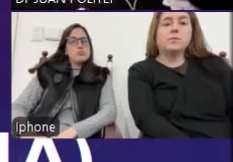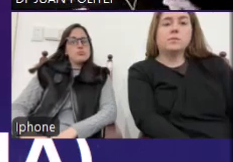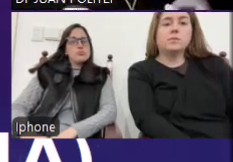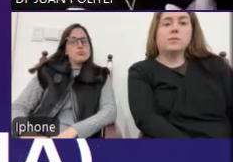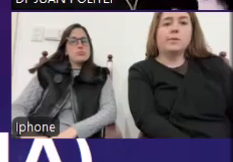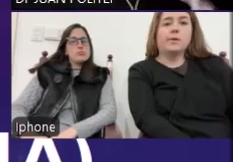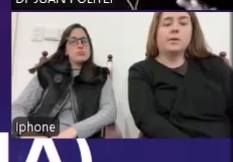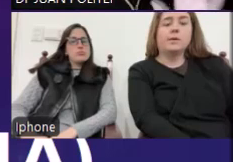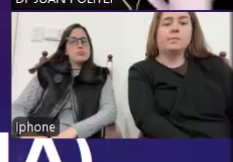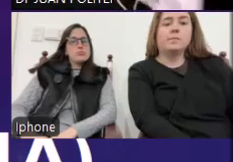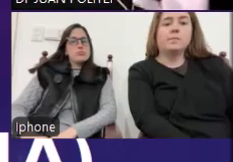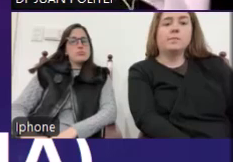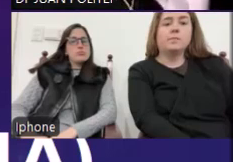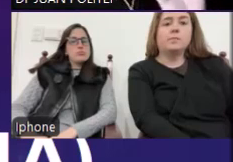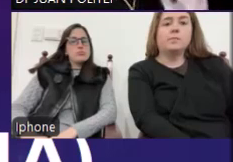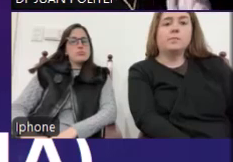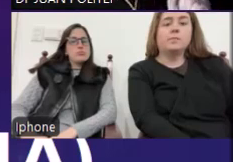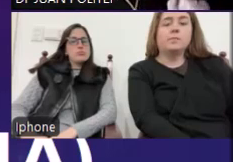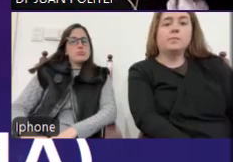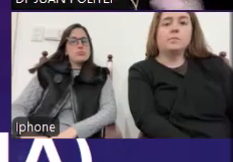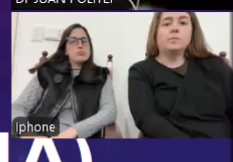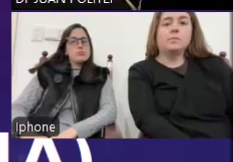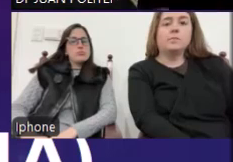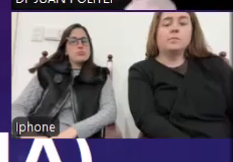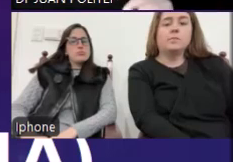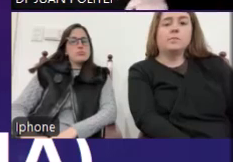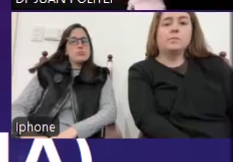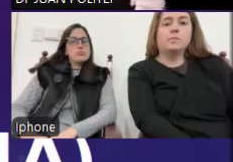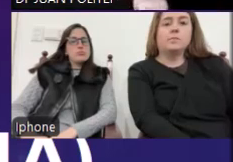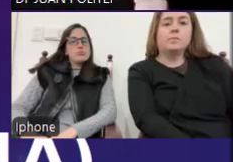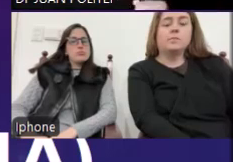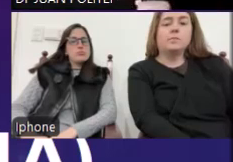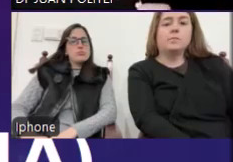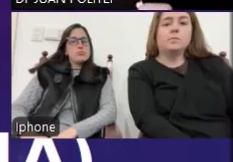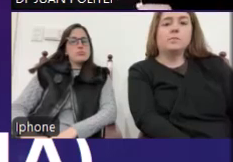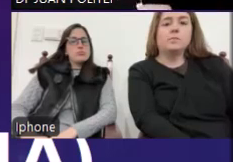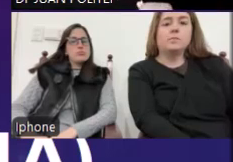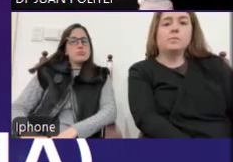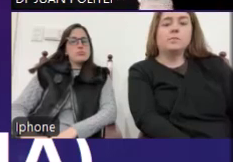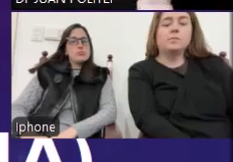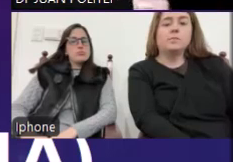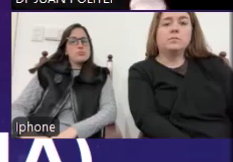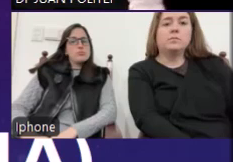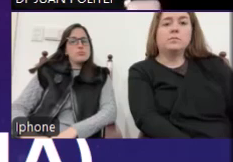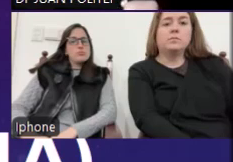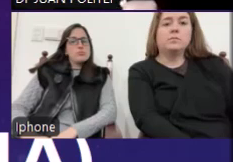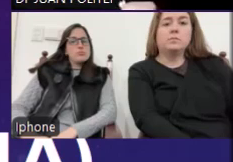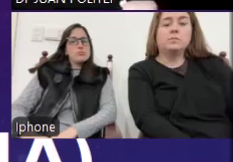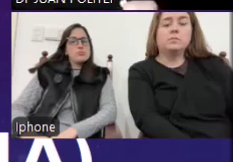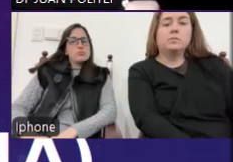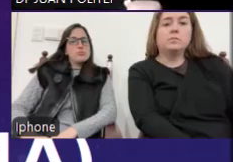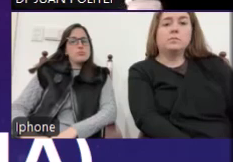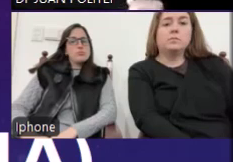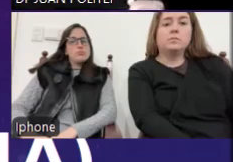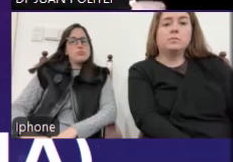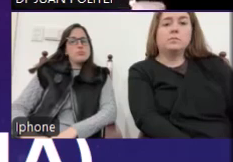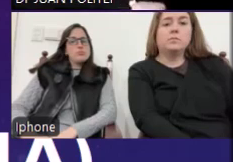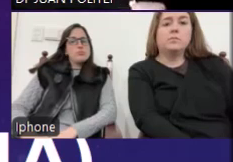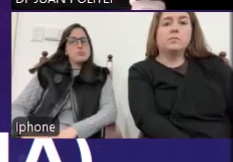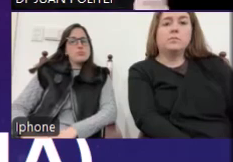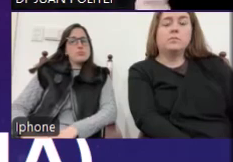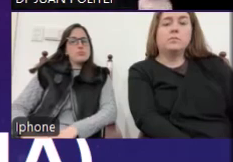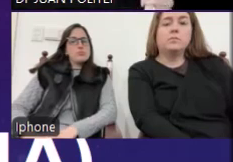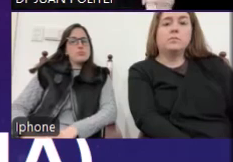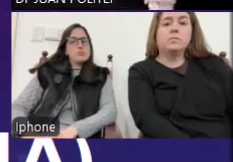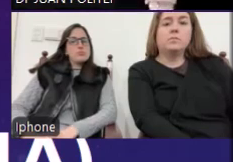estudio nuevo que lo vamos a hacer 5 centros de investigación en Estados Unidos, un centro de investigación de Corea del